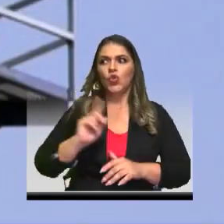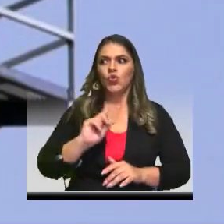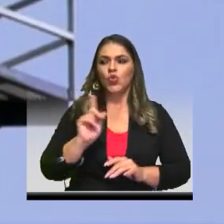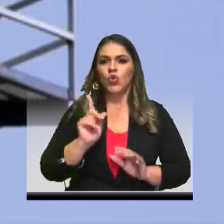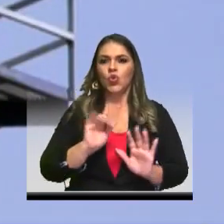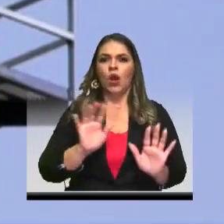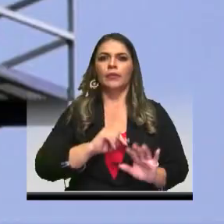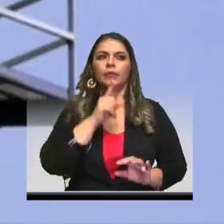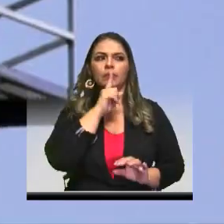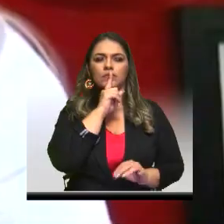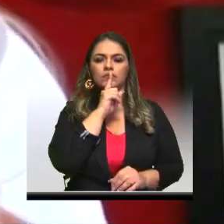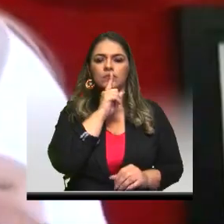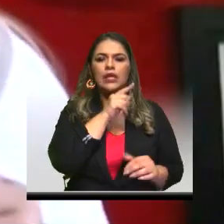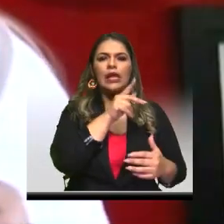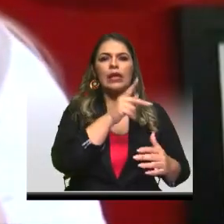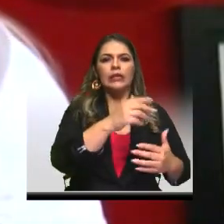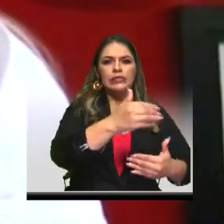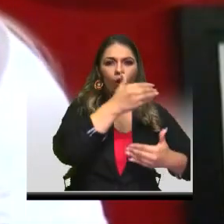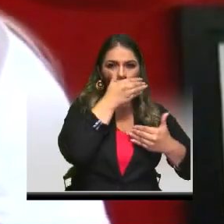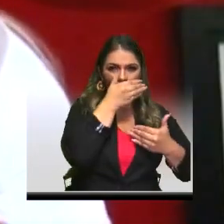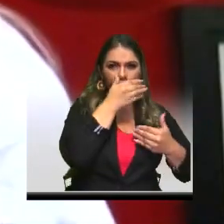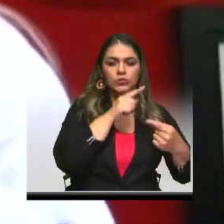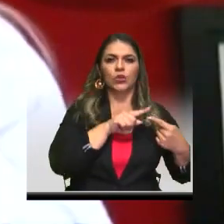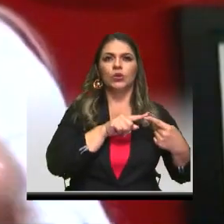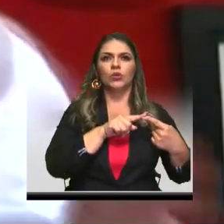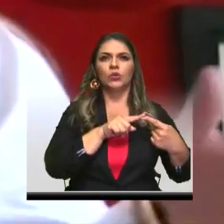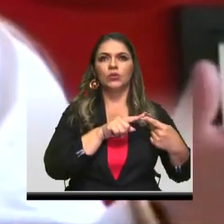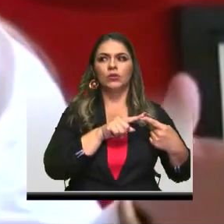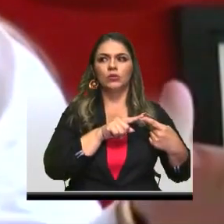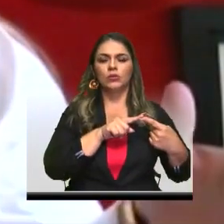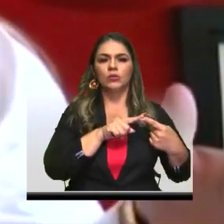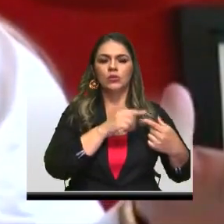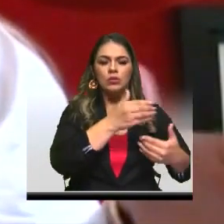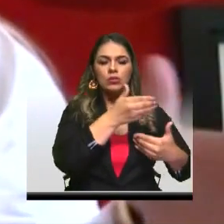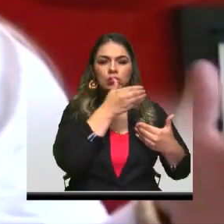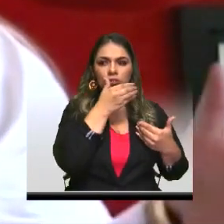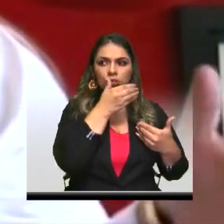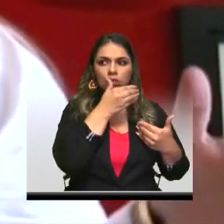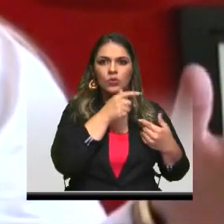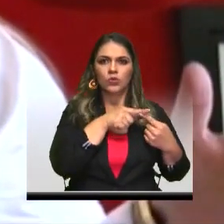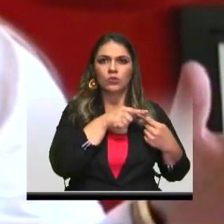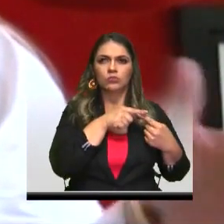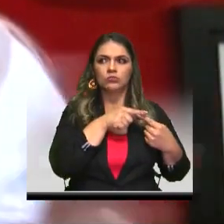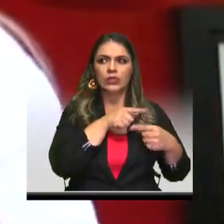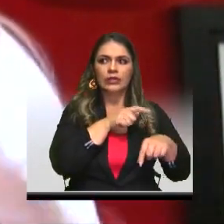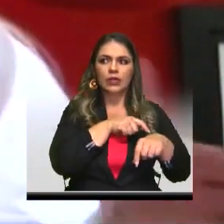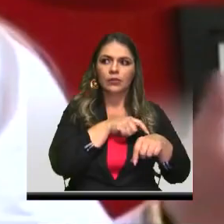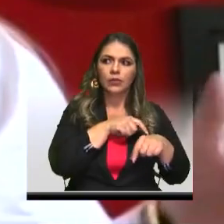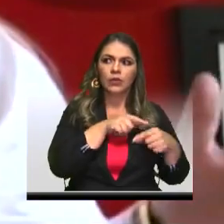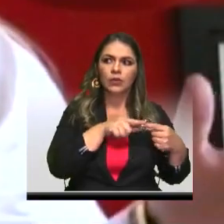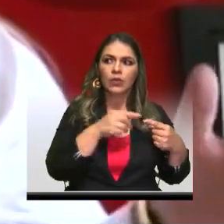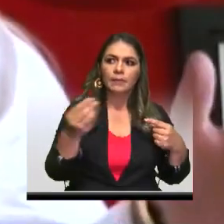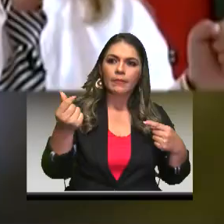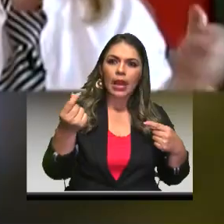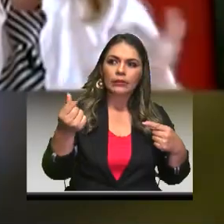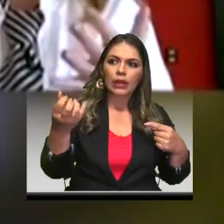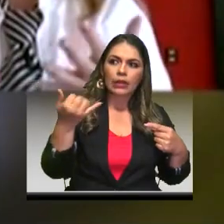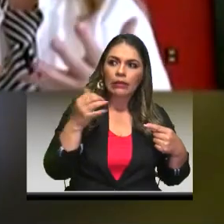años. Entonces, lo que hago es secuestro a la persona, la tengo en cautiverio una serie de, o sea, un